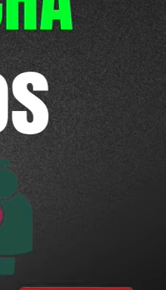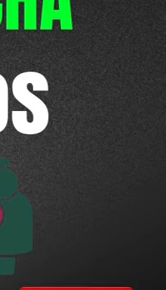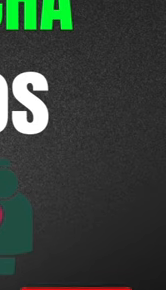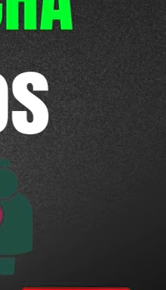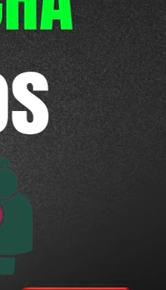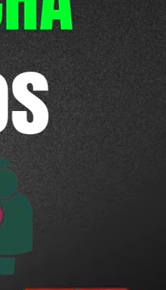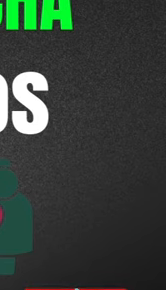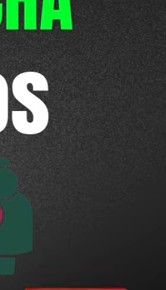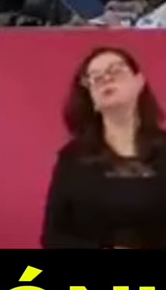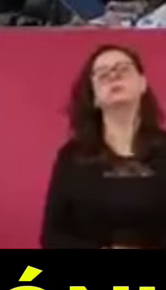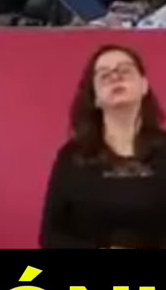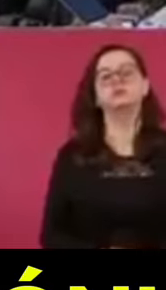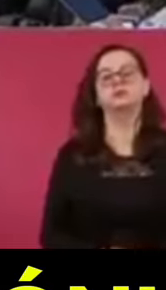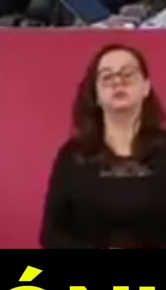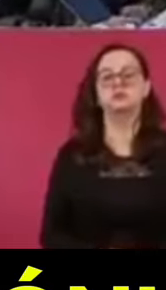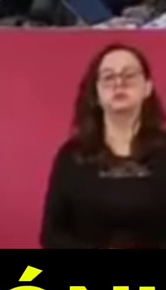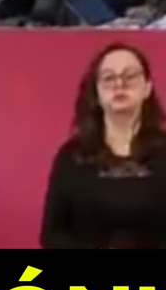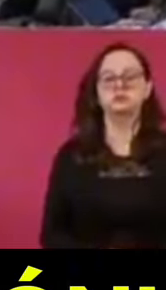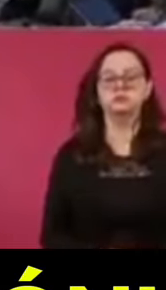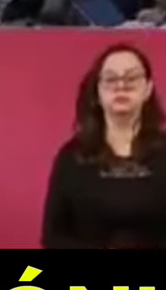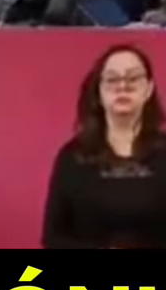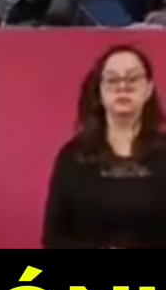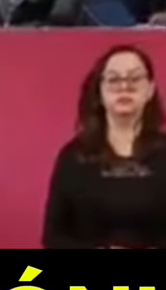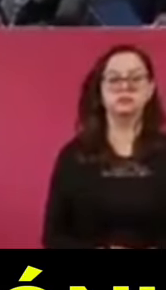de julio-agosto. Adultos mayores.